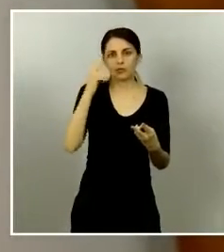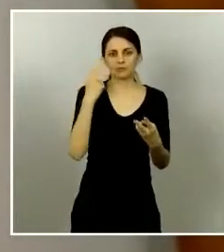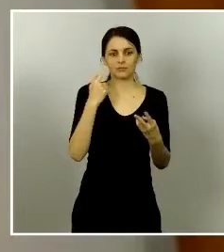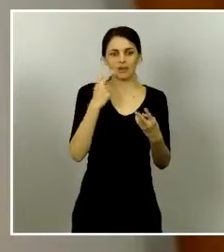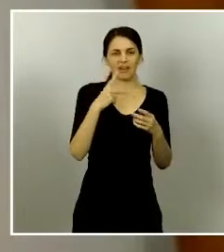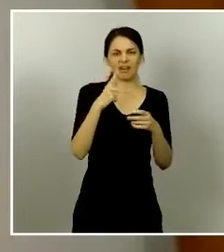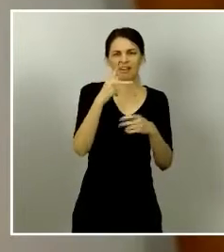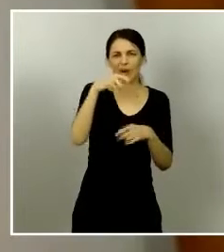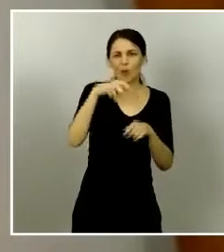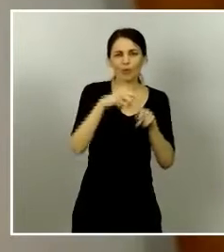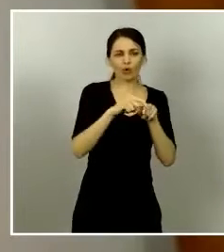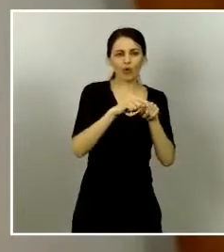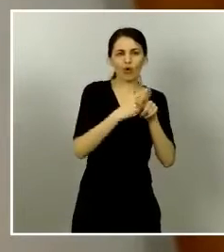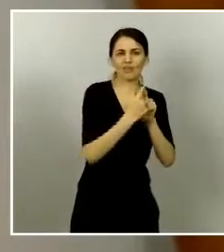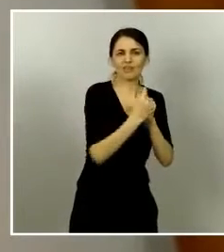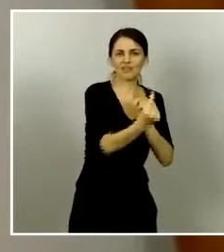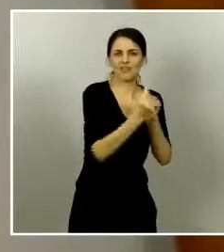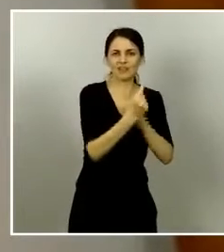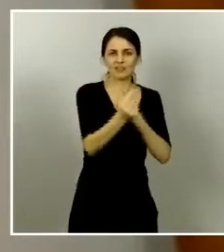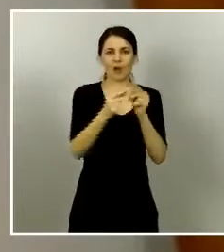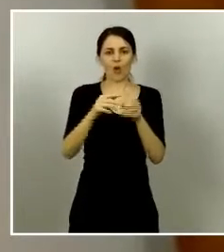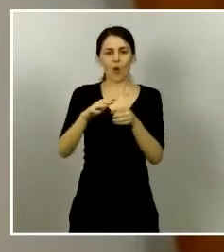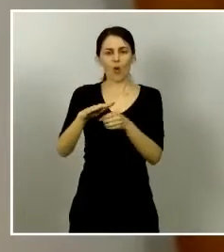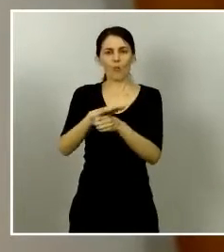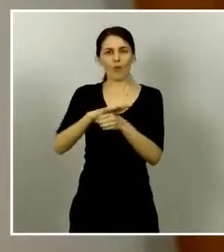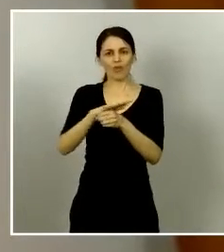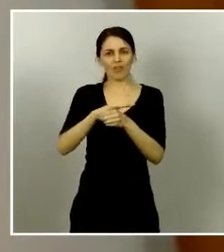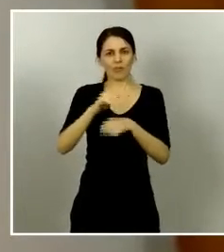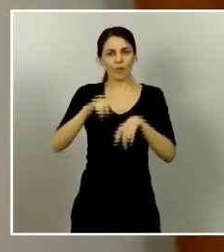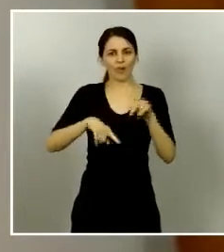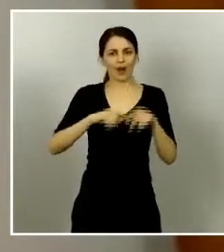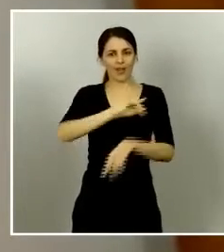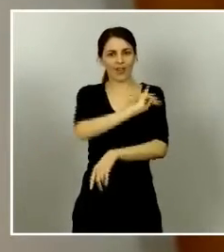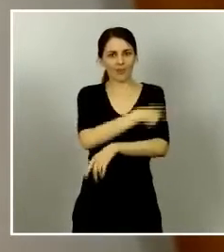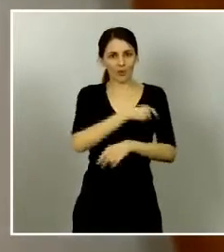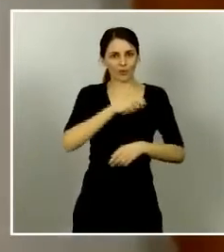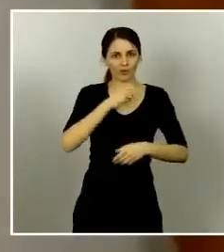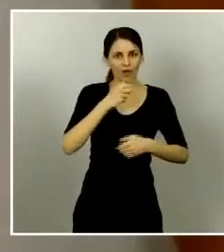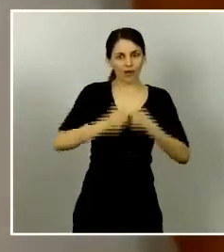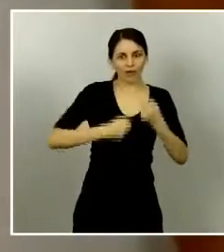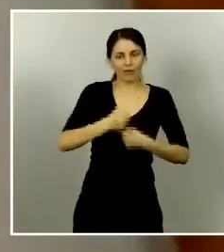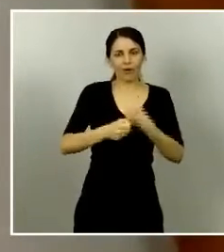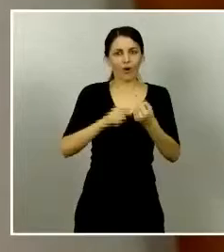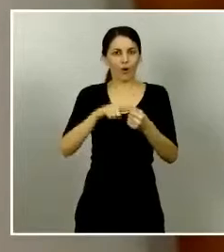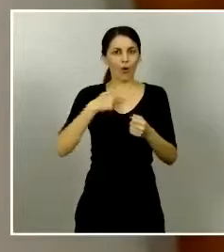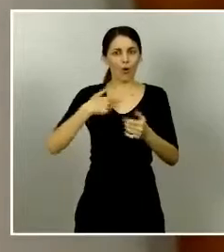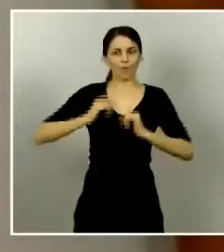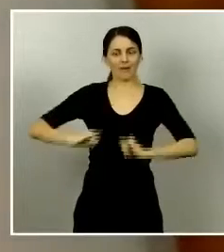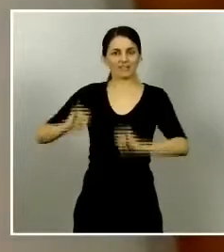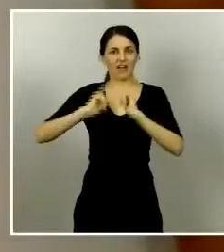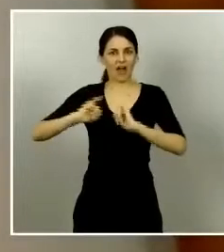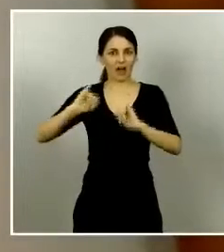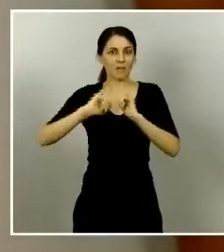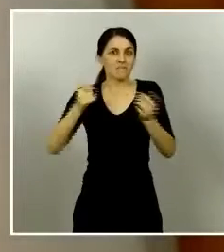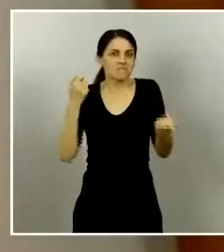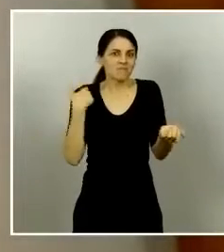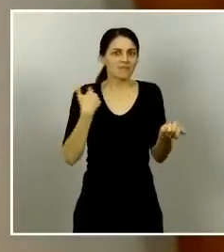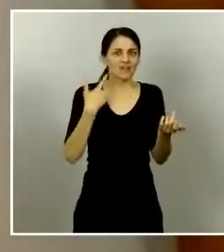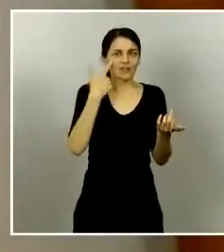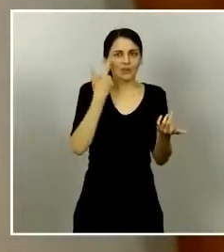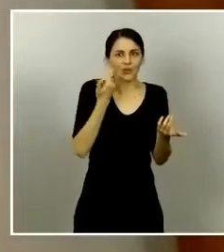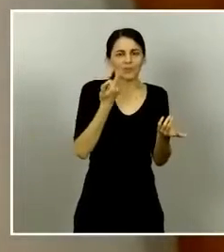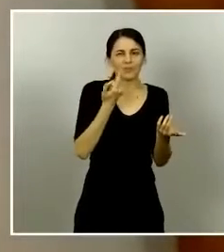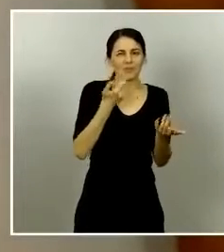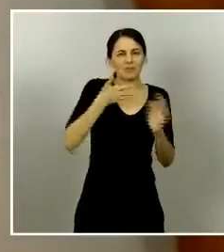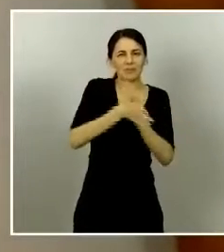si tiene sentido que se mantenga el límite del kilómetro y del municipio a la hora de pasear y hacer deporte cuando la movilidad es libre en el